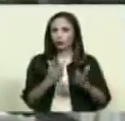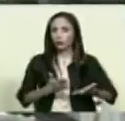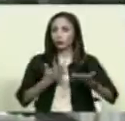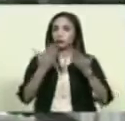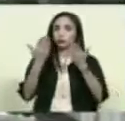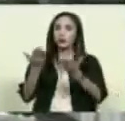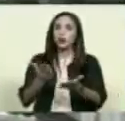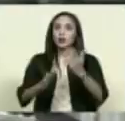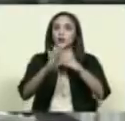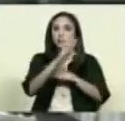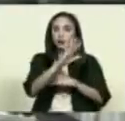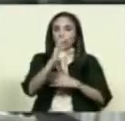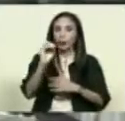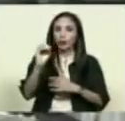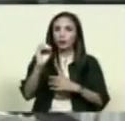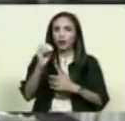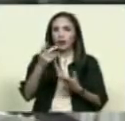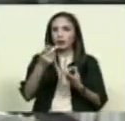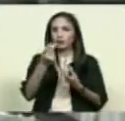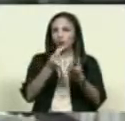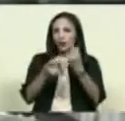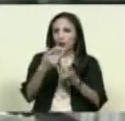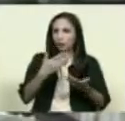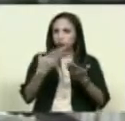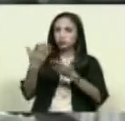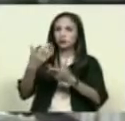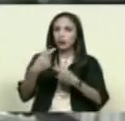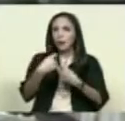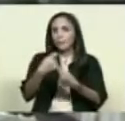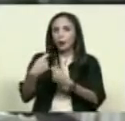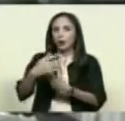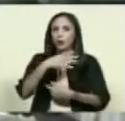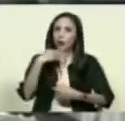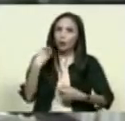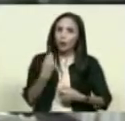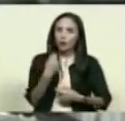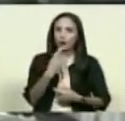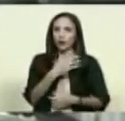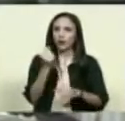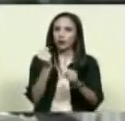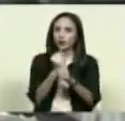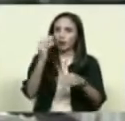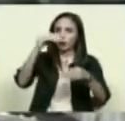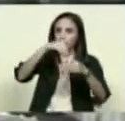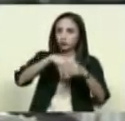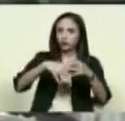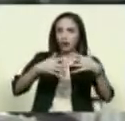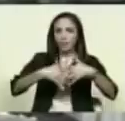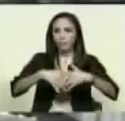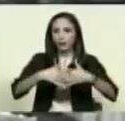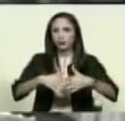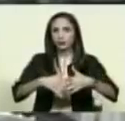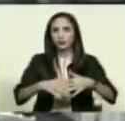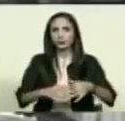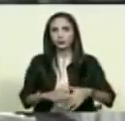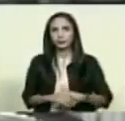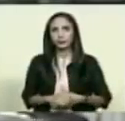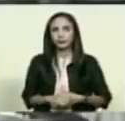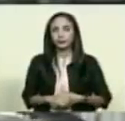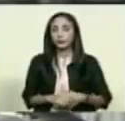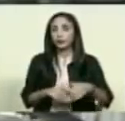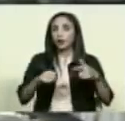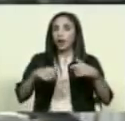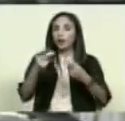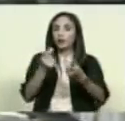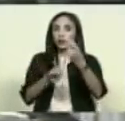de 50 financiamientos a jóvenes emprendedores y empresarios. Nuevos emprendedores jóvenes que reciben